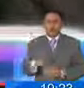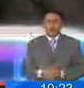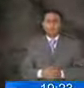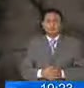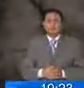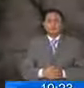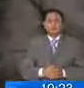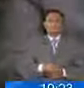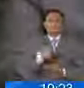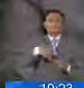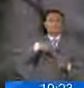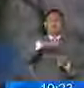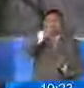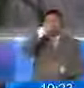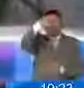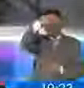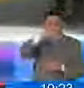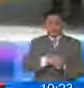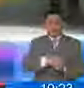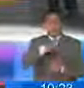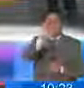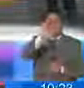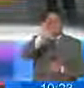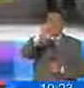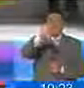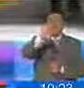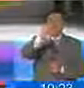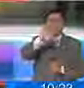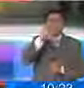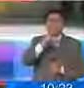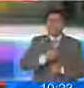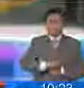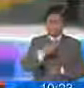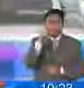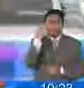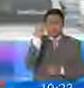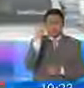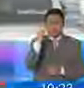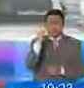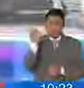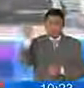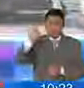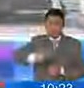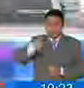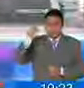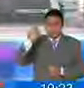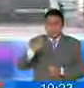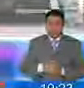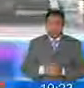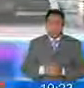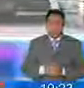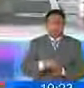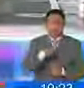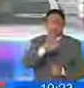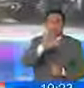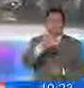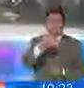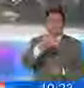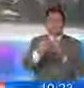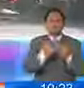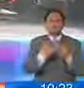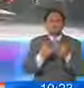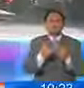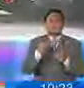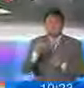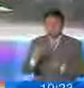de la provincia Sáchila, Giovanni Benítez, dijo que del $1 que cobrará en el peaje de Santo Domingo, alrededor de 45 centavos se destinarán